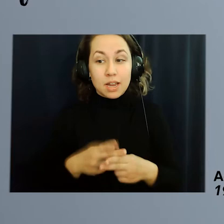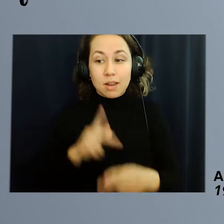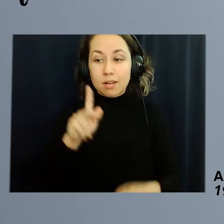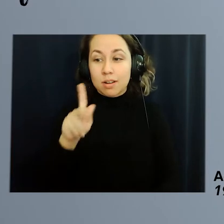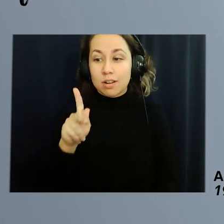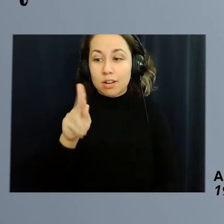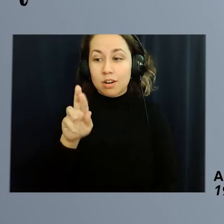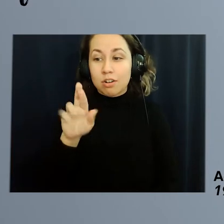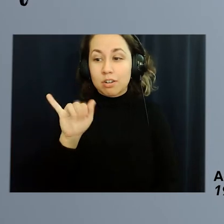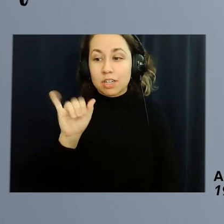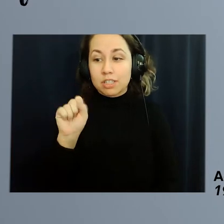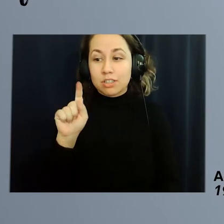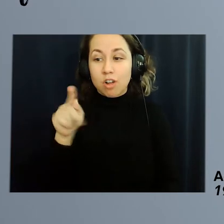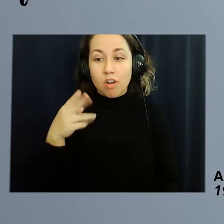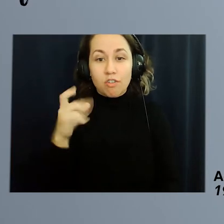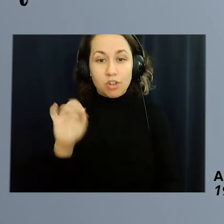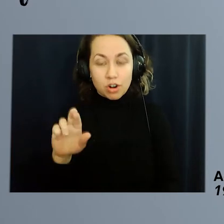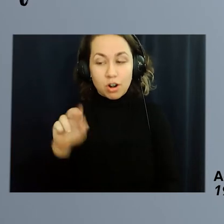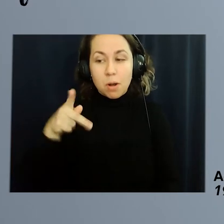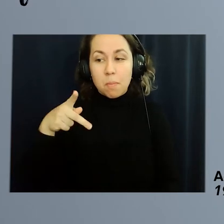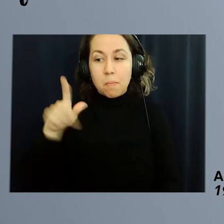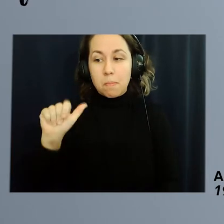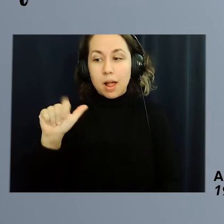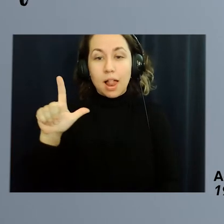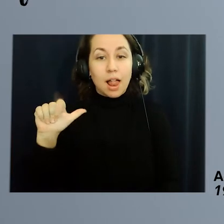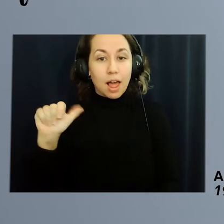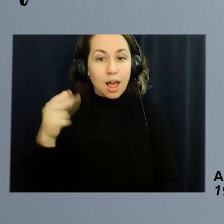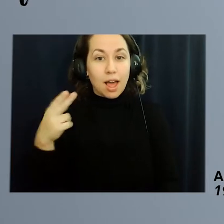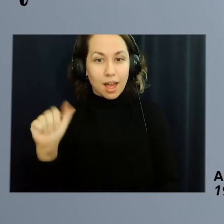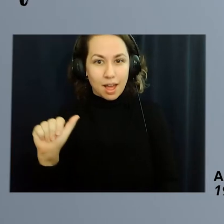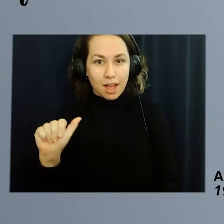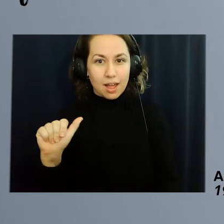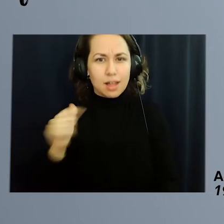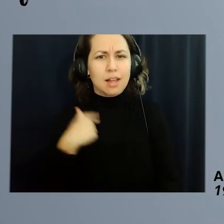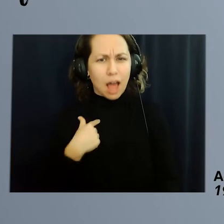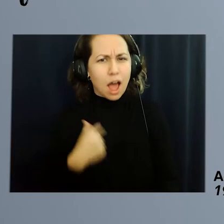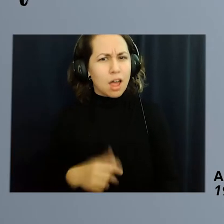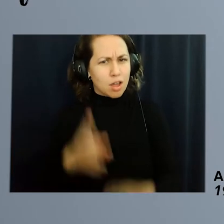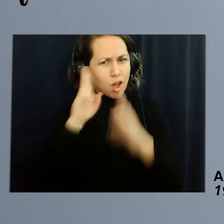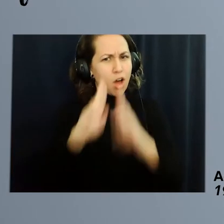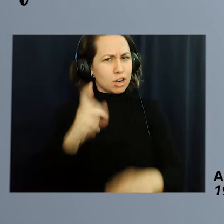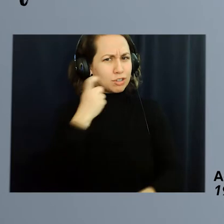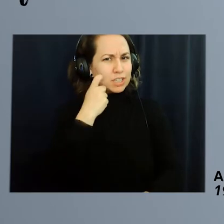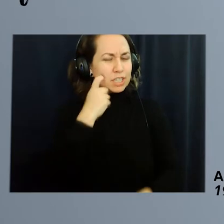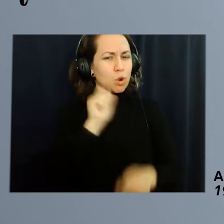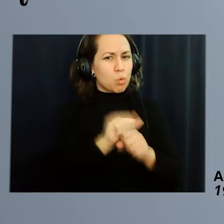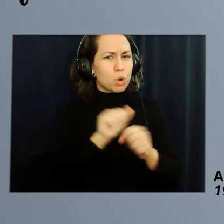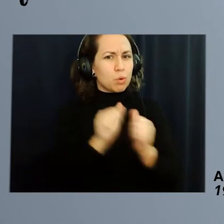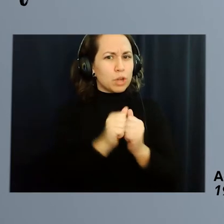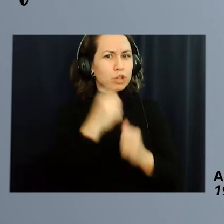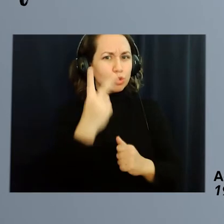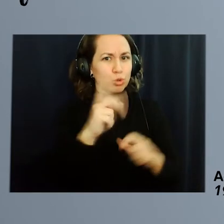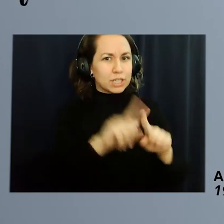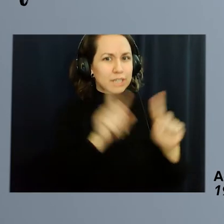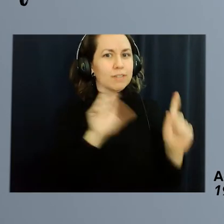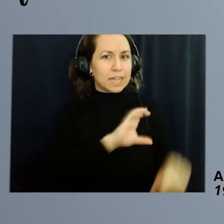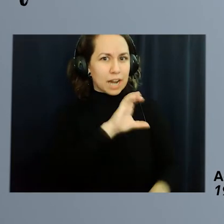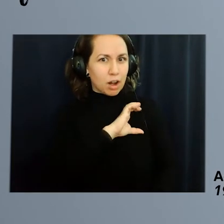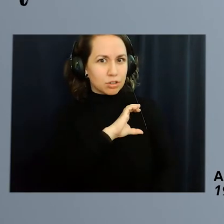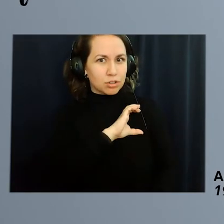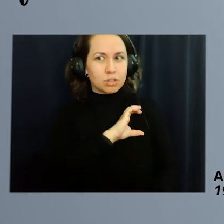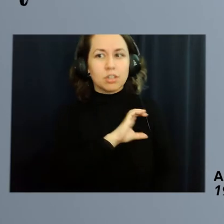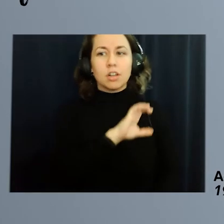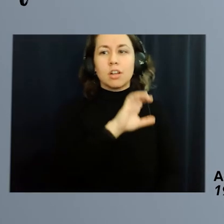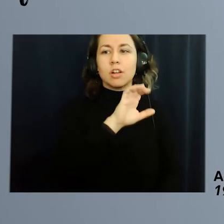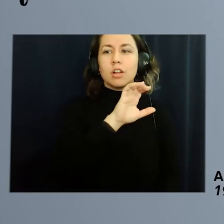My name is Christopher Palaha. I'm an actor, and I recently had the privilege of working with two different characters, Owen Grady from the Jurassic